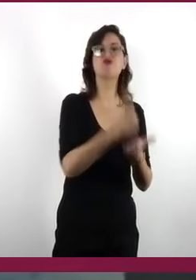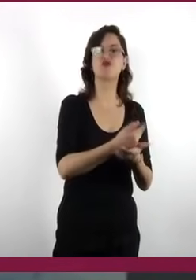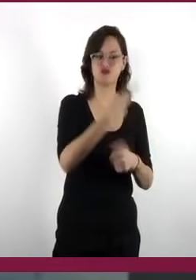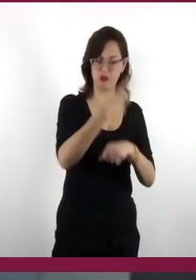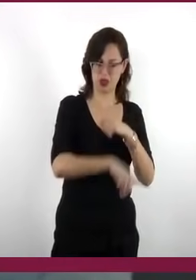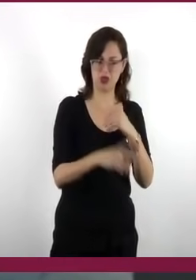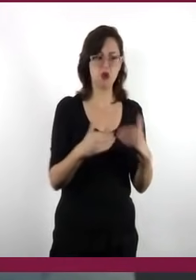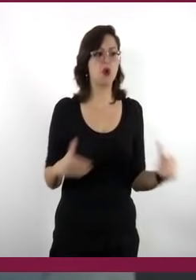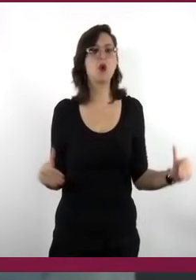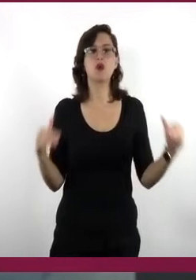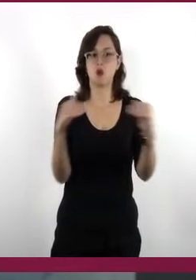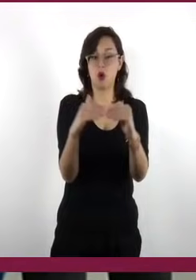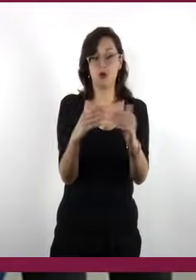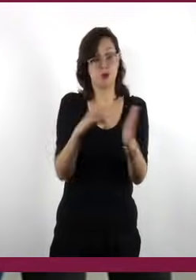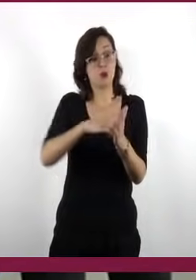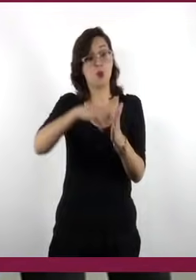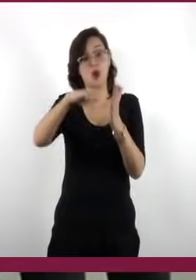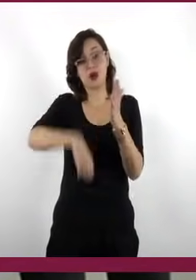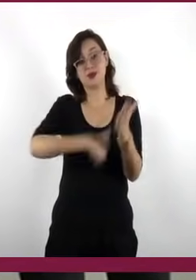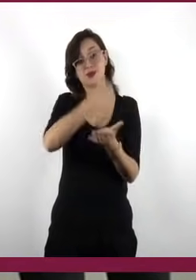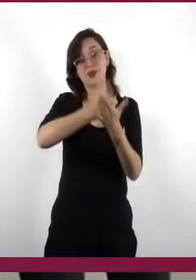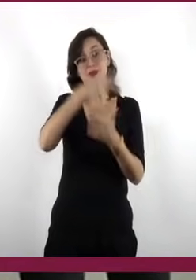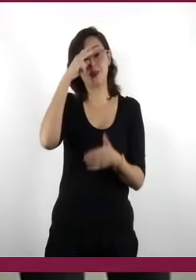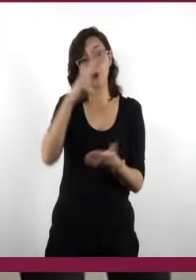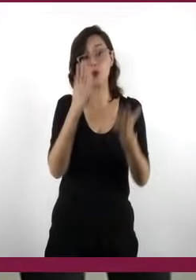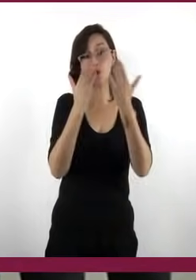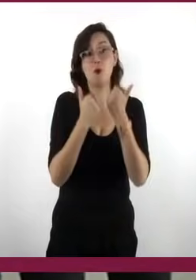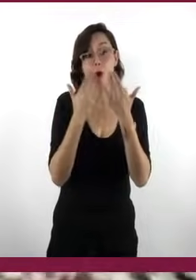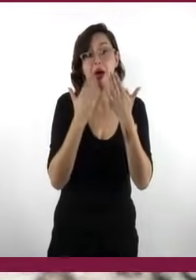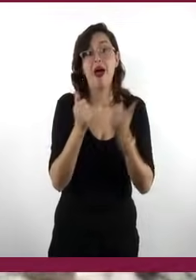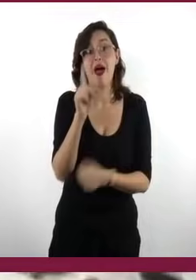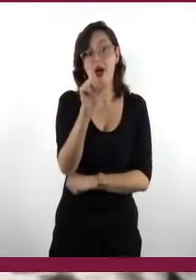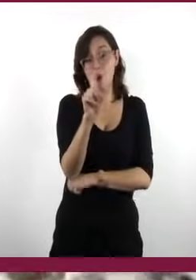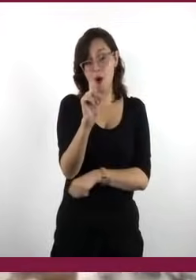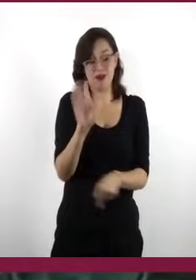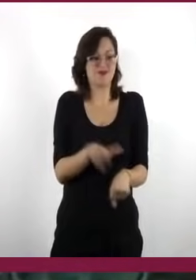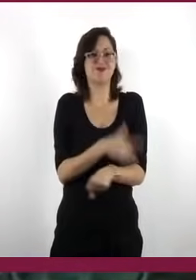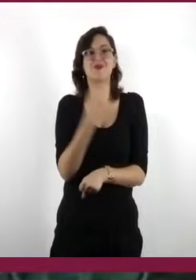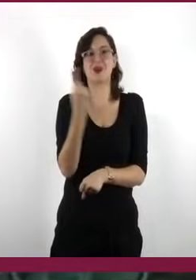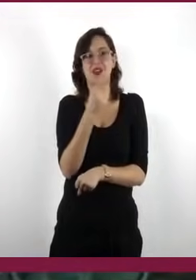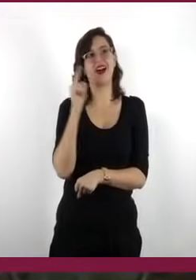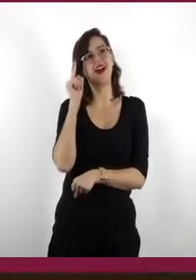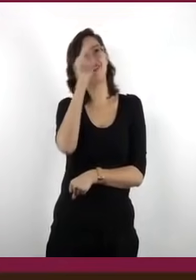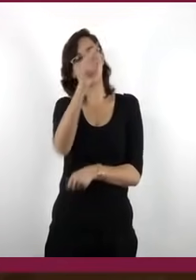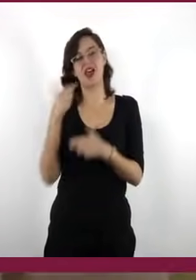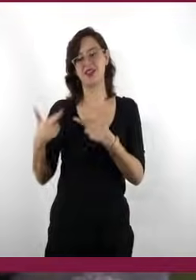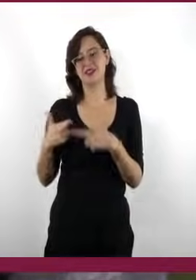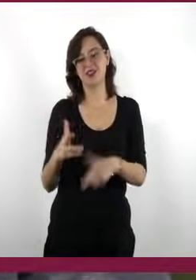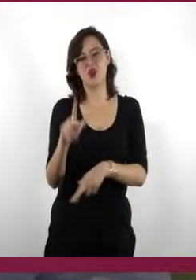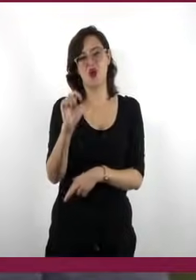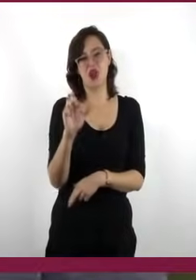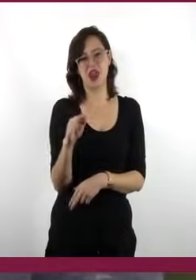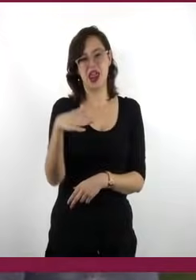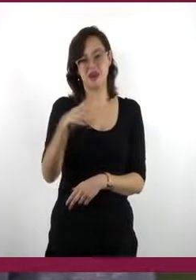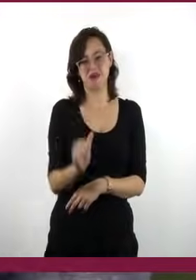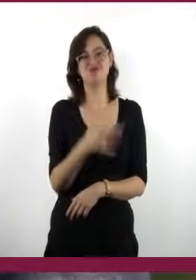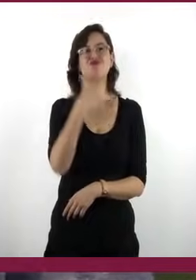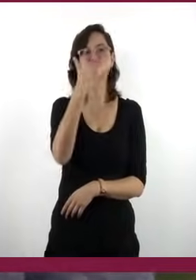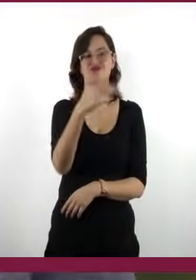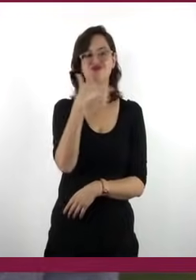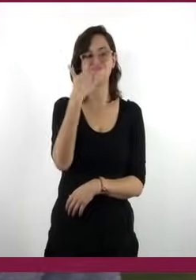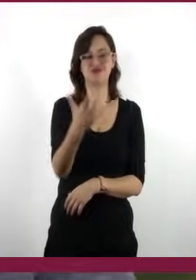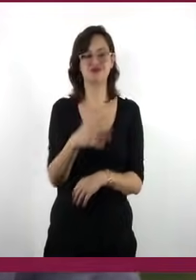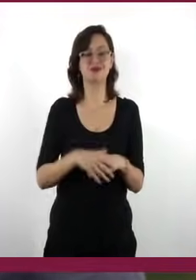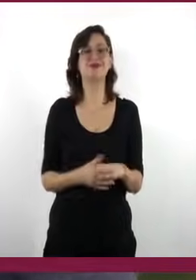como ocurre con el desabasto de agua en la Ciudad de México debido a la contaminación del río Lerma. Bueno, pues muchas